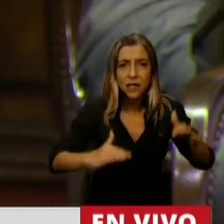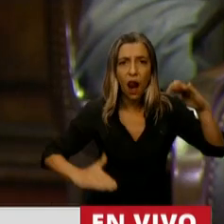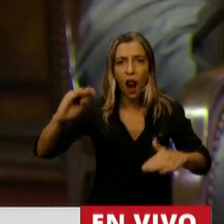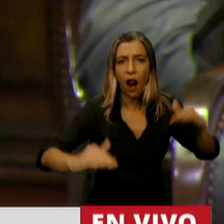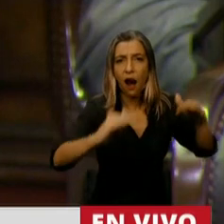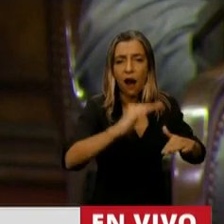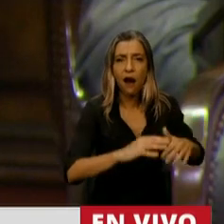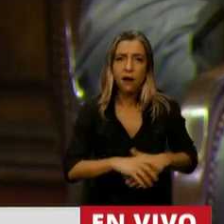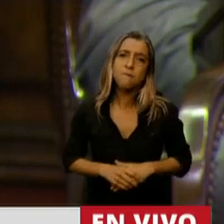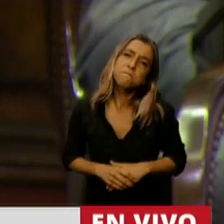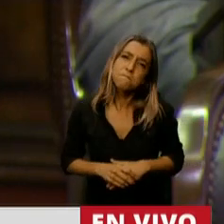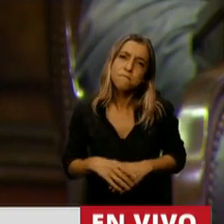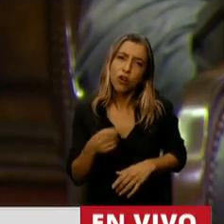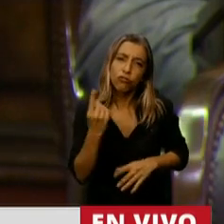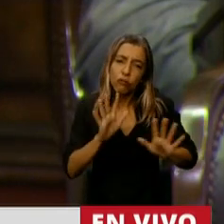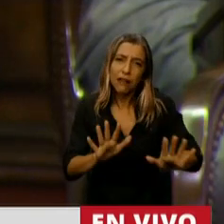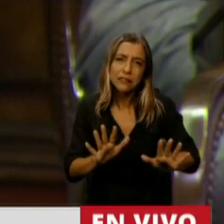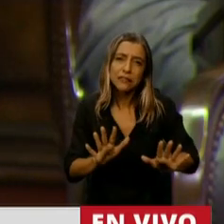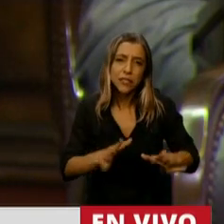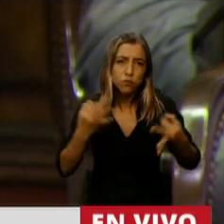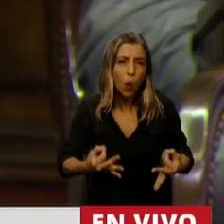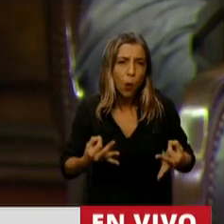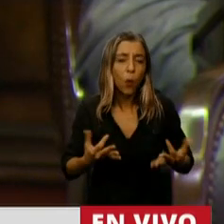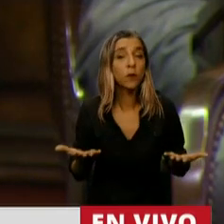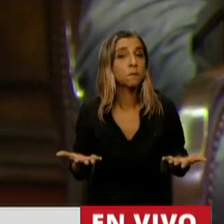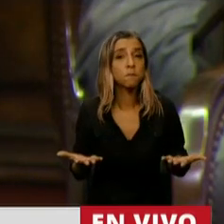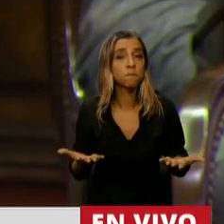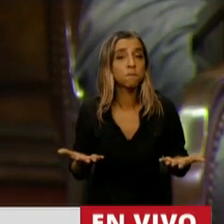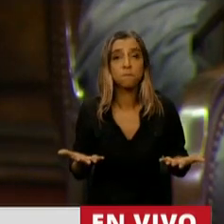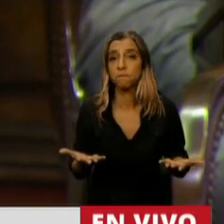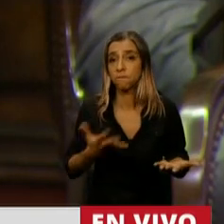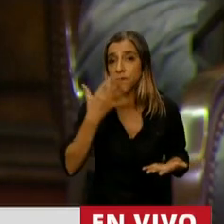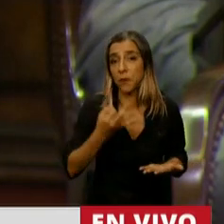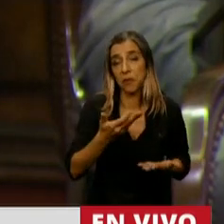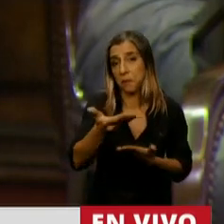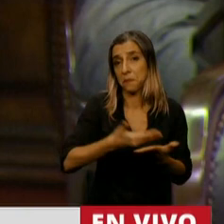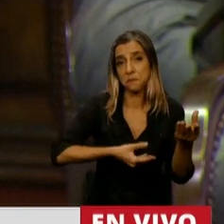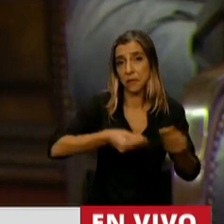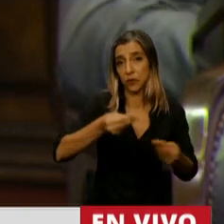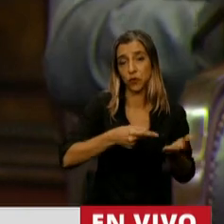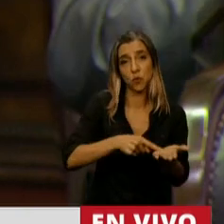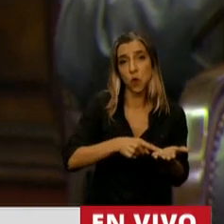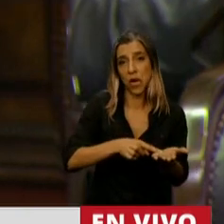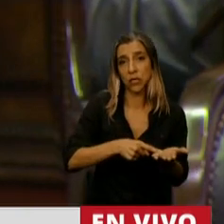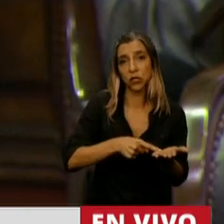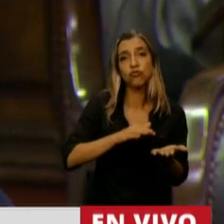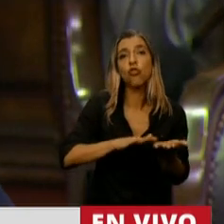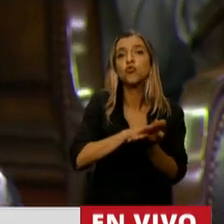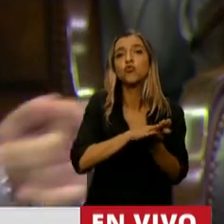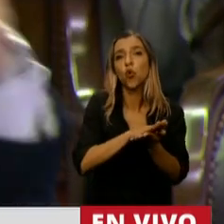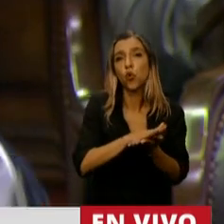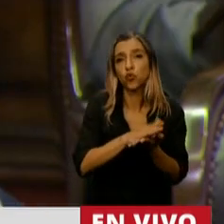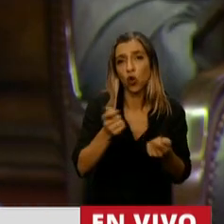discriminando de la manera que lo hacemos no hay nada planteado en este presupuesto para resolver estas cuestiones